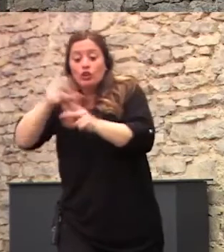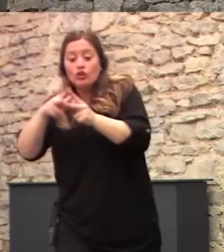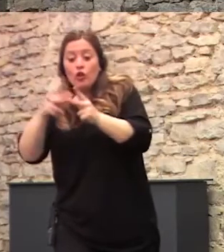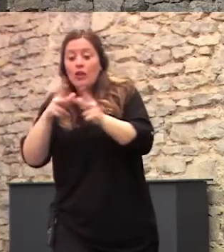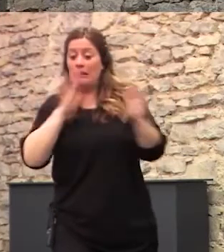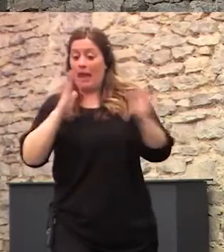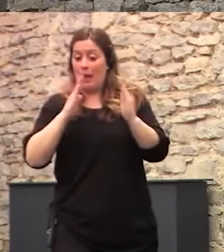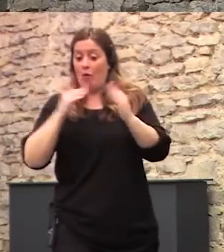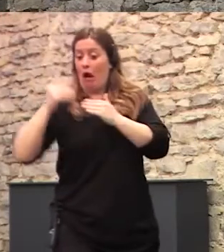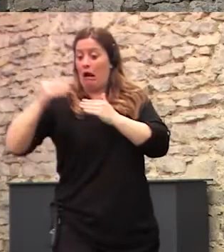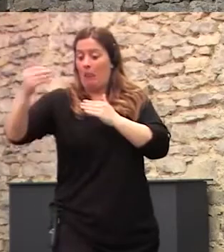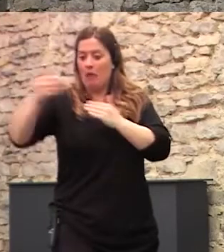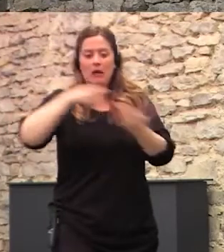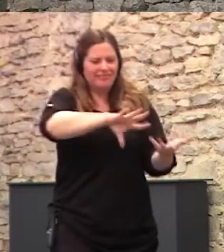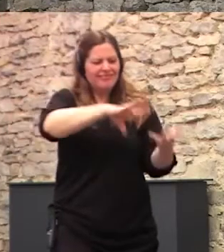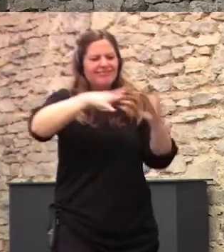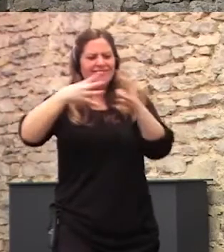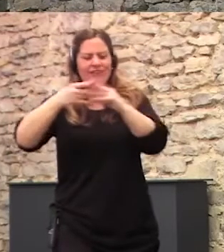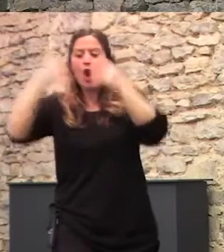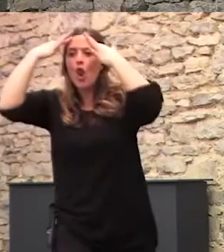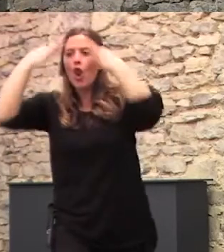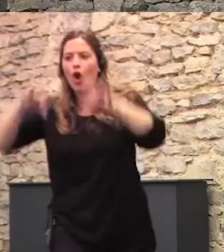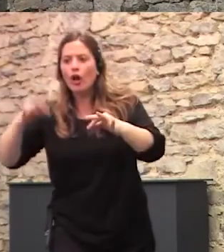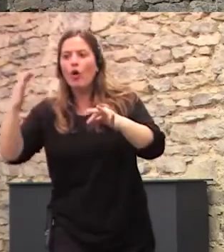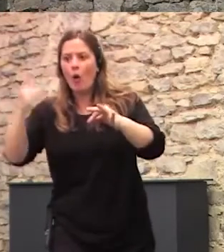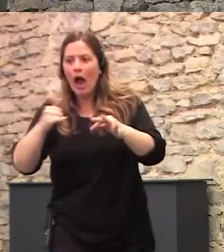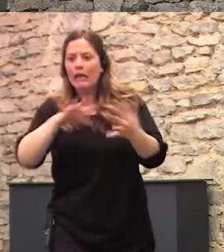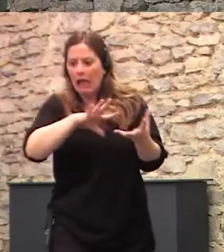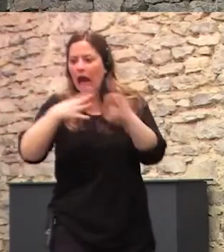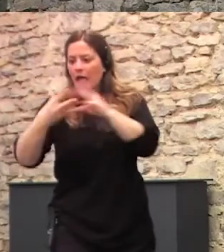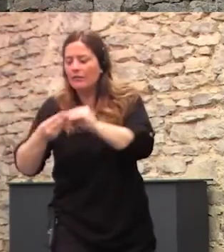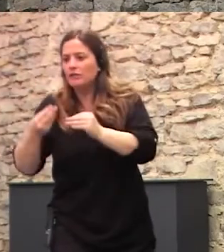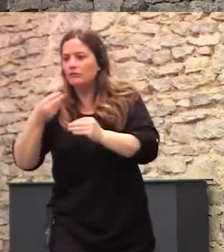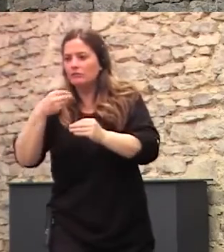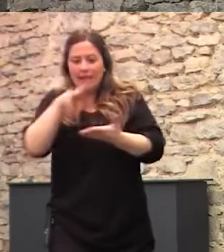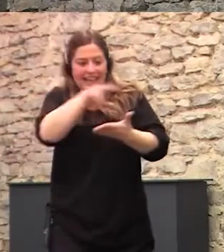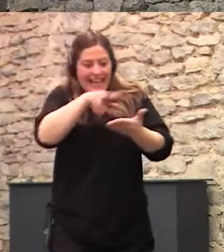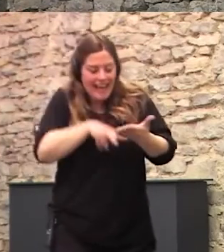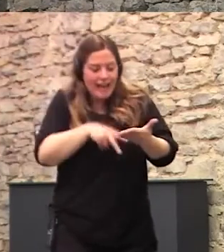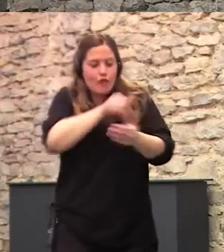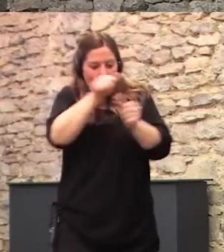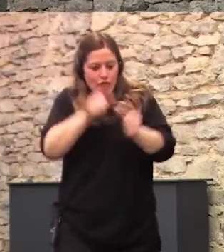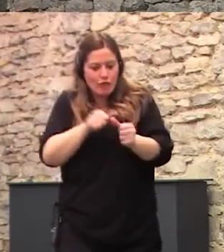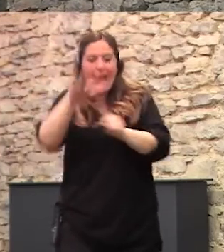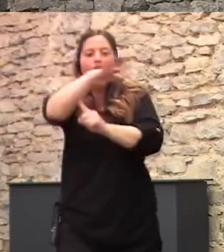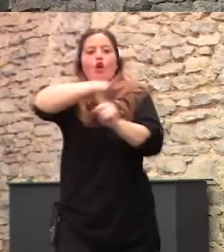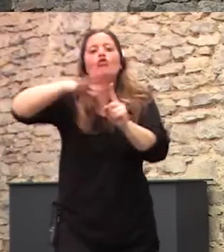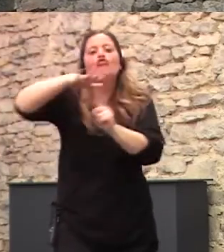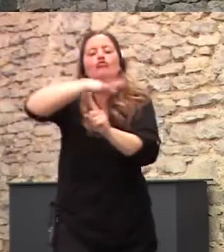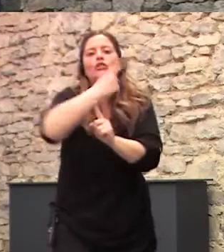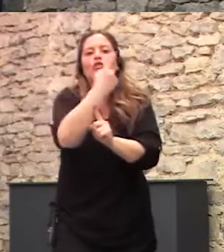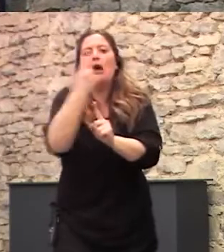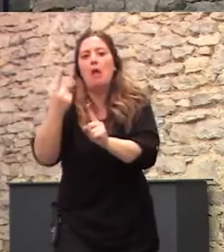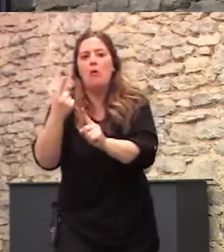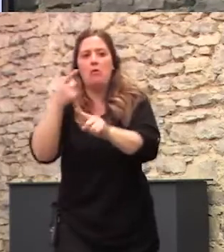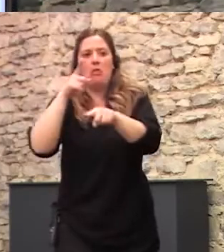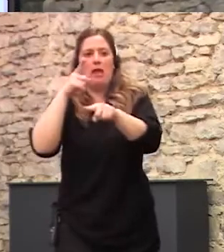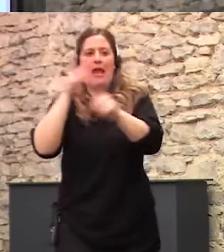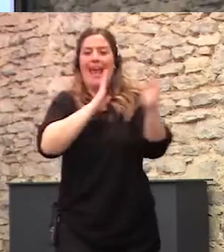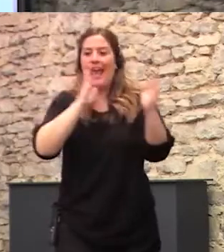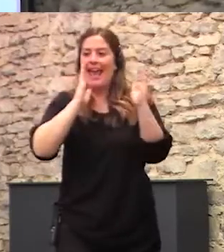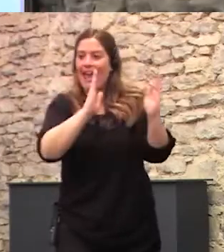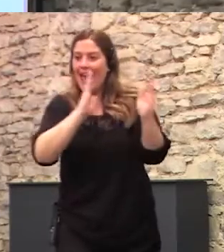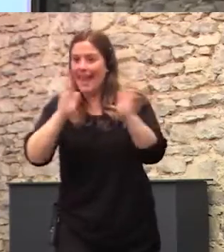Es decir, hay que leerlo de manera que tenga sentido, que cobre sentido en cada contexto histórico